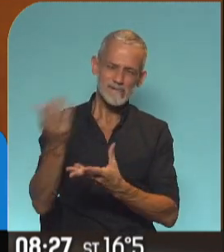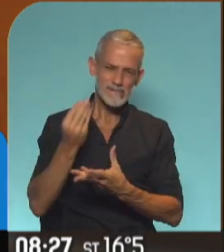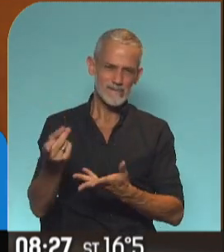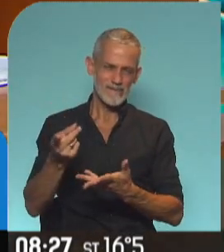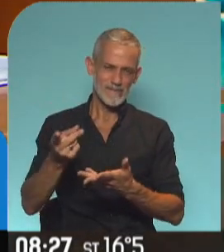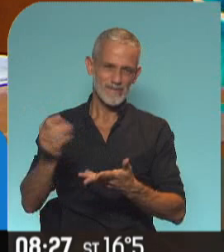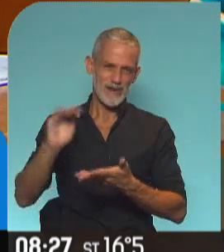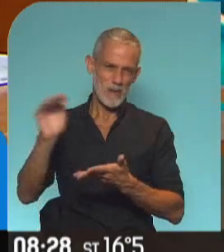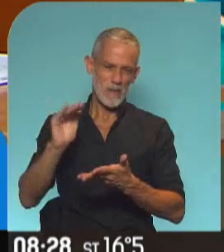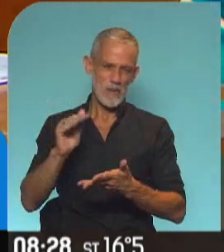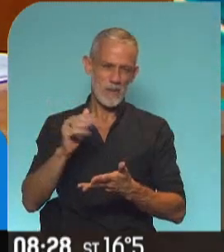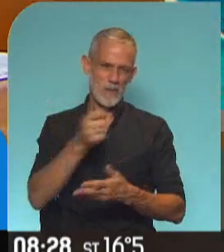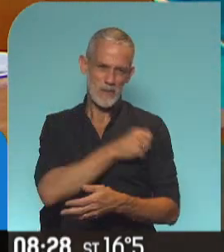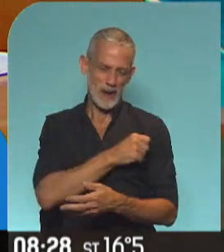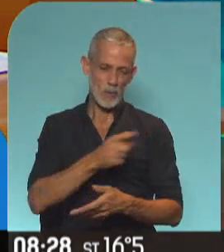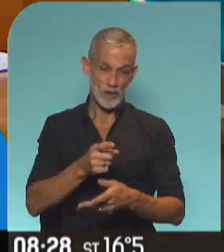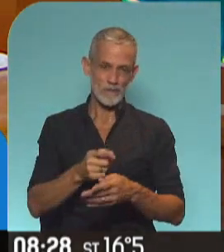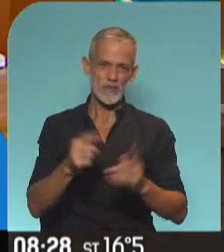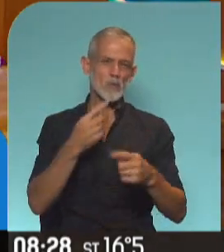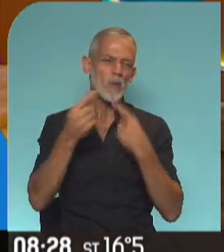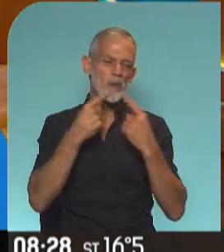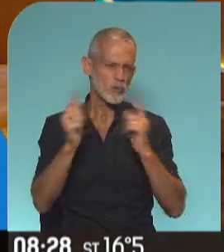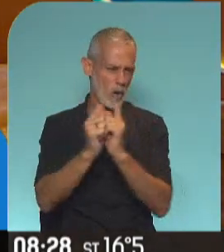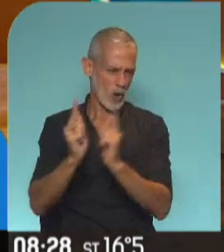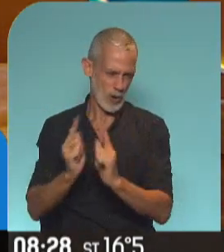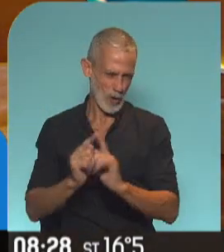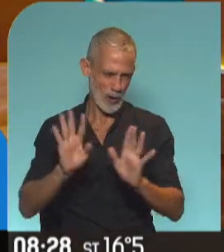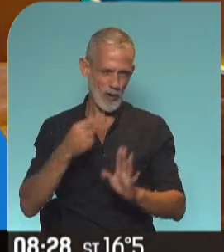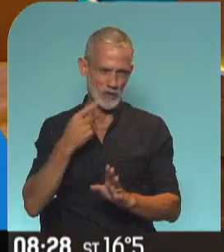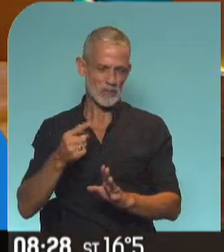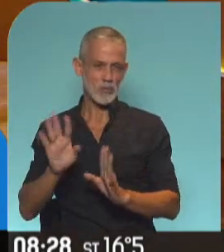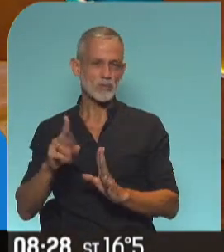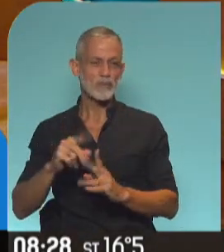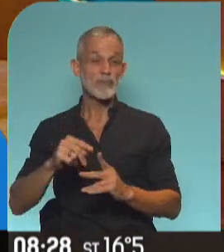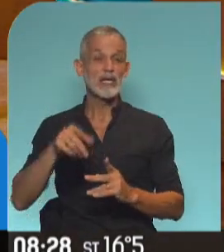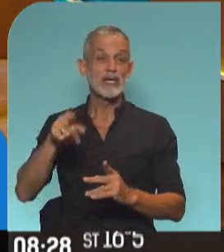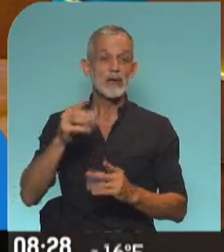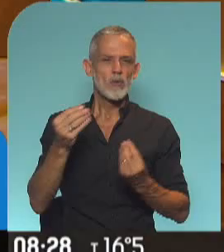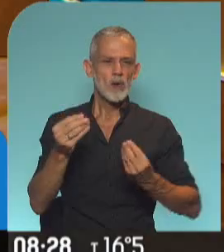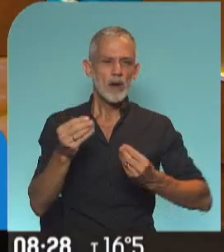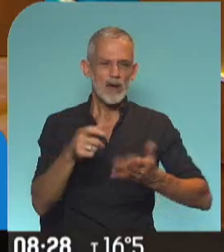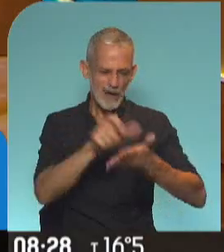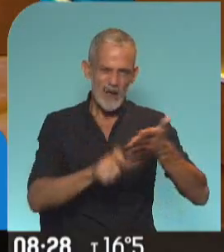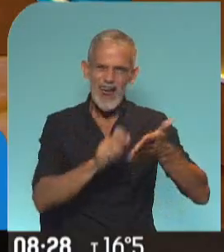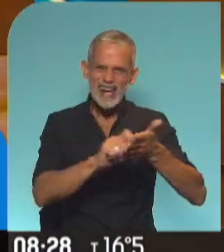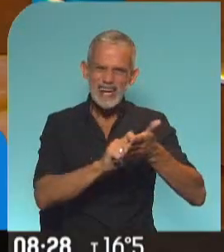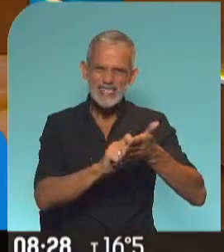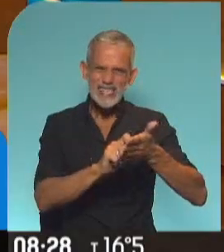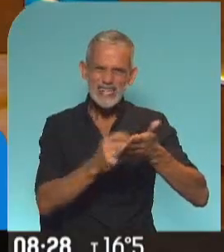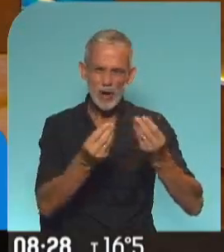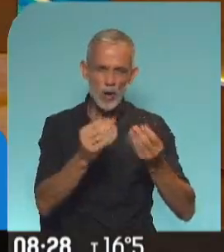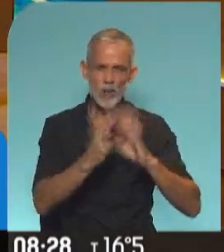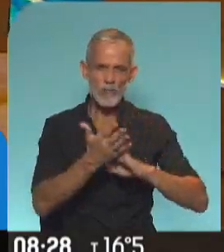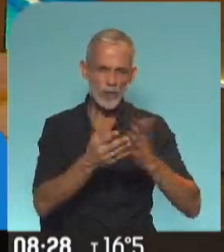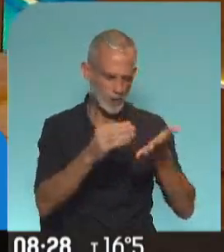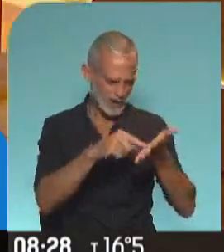con el ping pong como si fuera como lo que somos ignorantes en estos absolutos que agarras una receta y